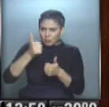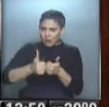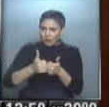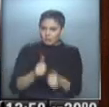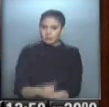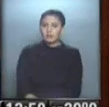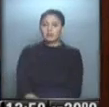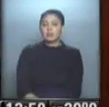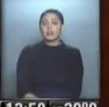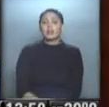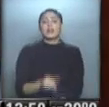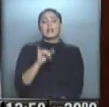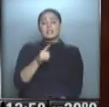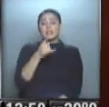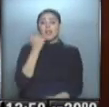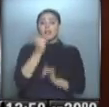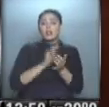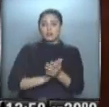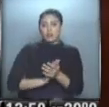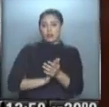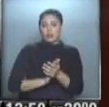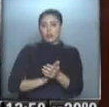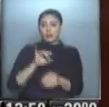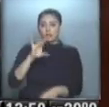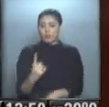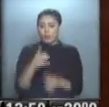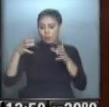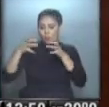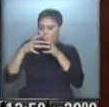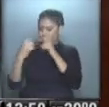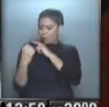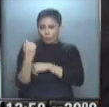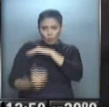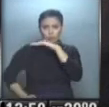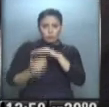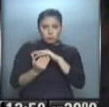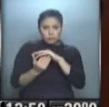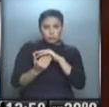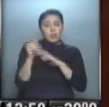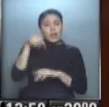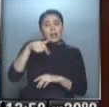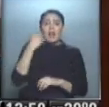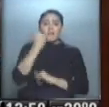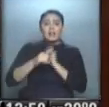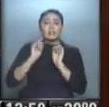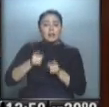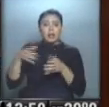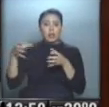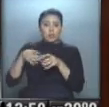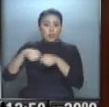Si estamos hablando de un monopolio, significa un único oferente. Estamos hablando que el grupo Clarín tiene